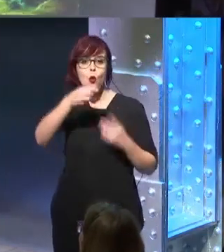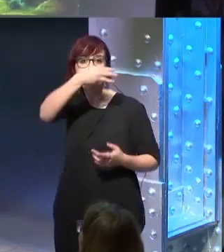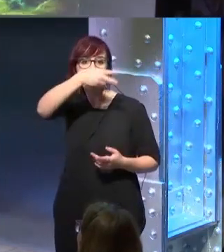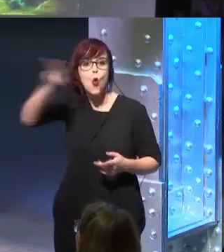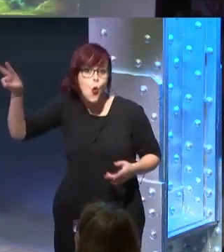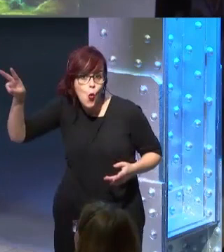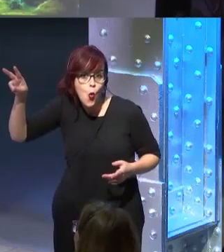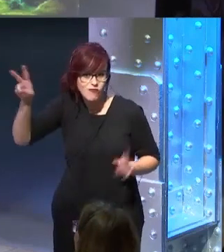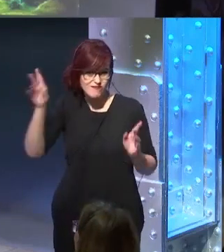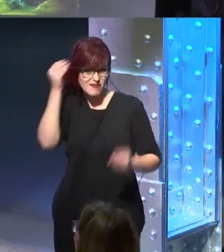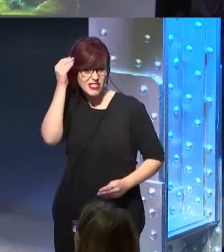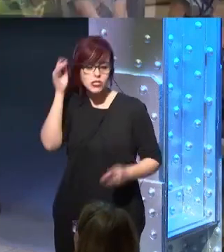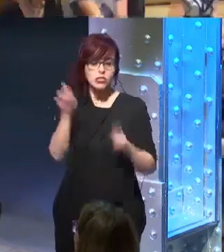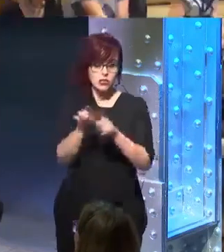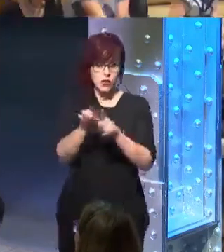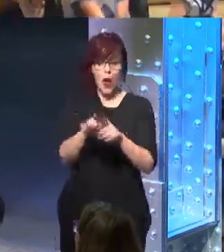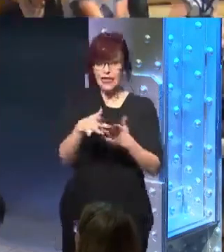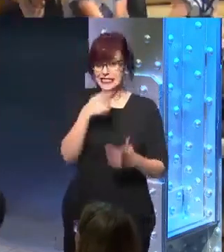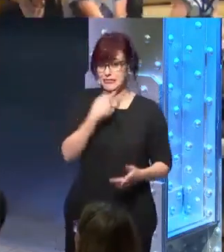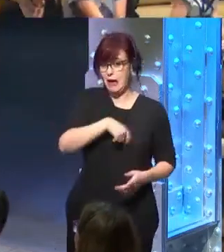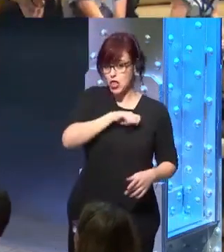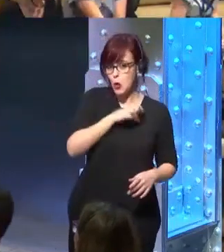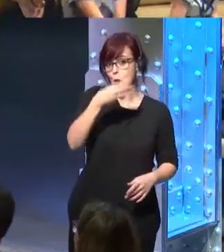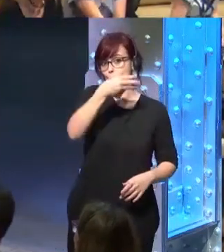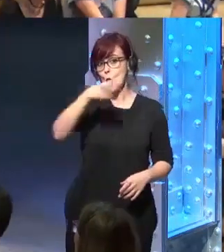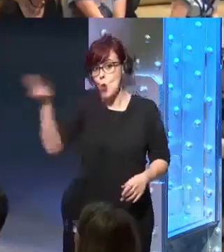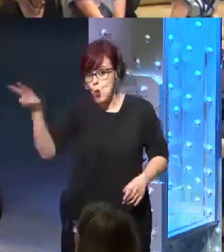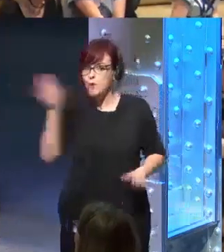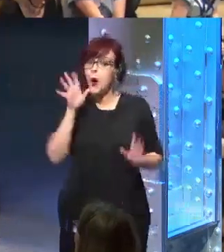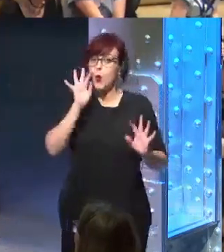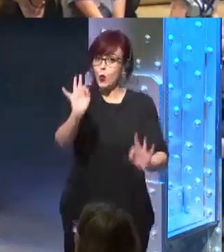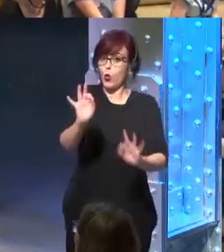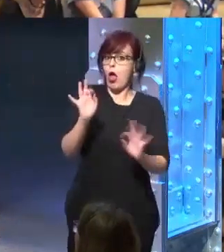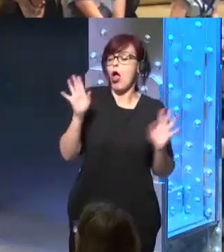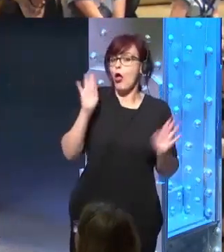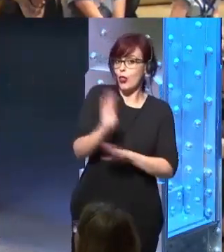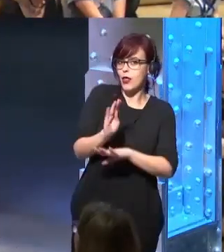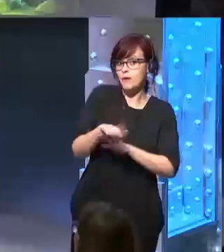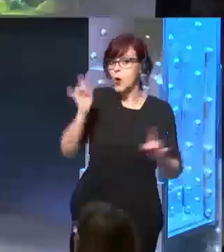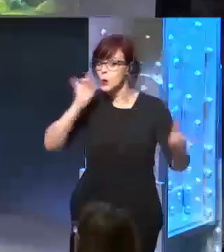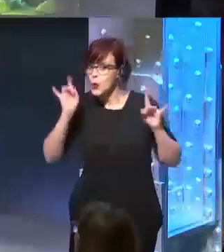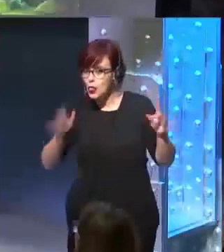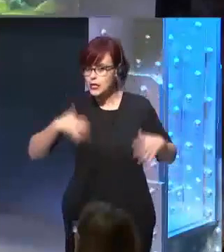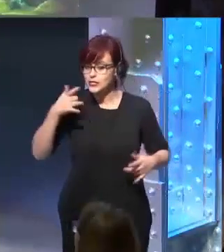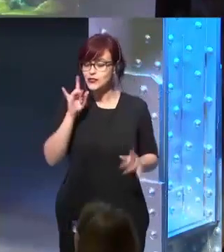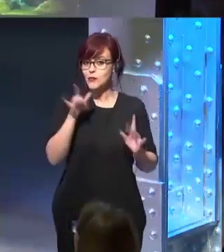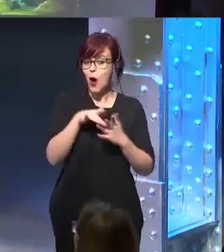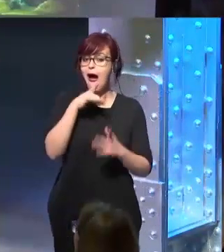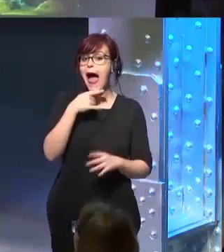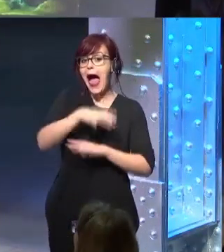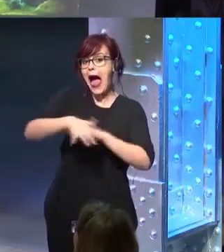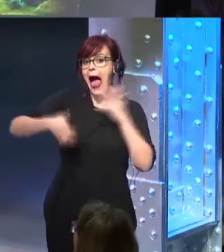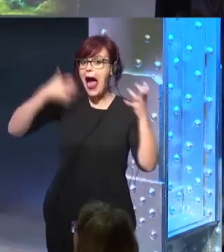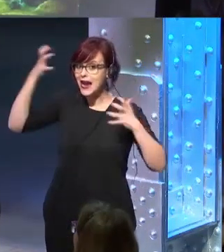Mu creo que significa algo en español. Voy a tener mucho cuidado con los ruidos de los animales, con